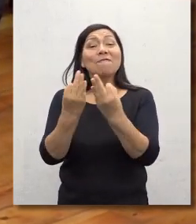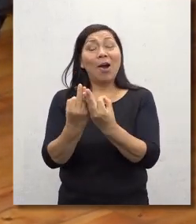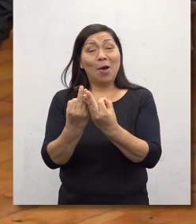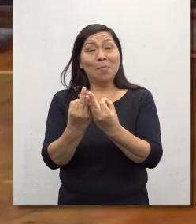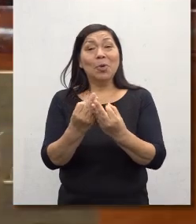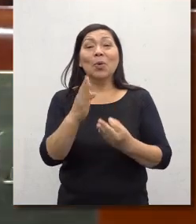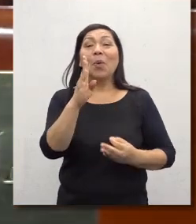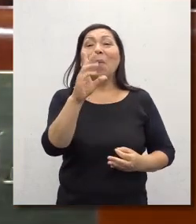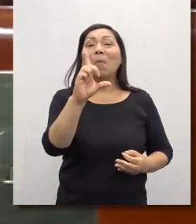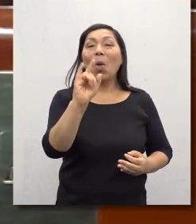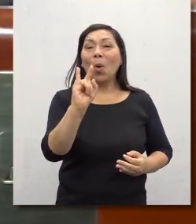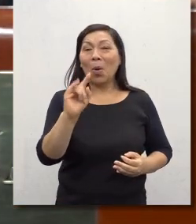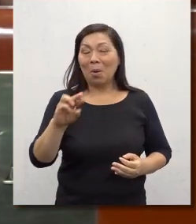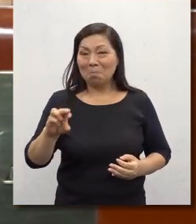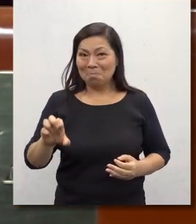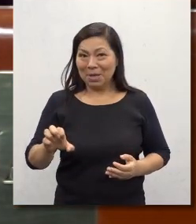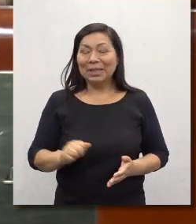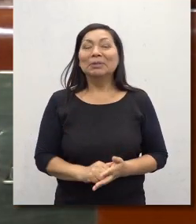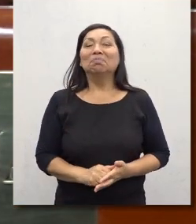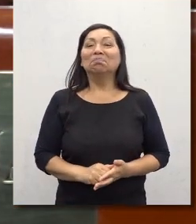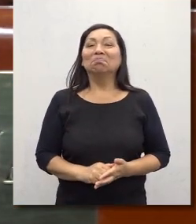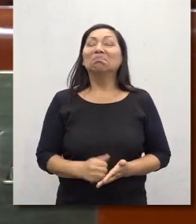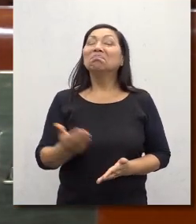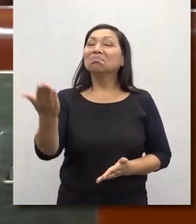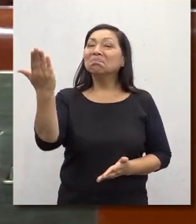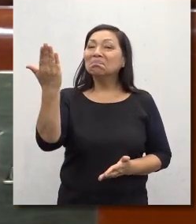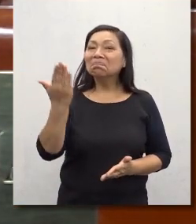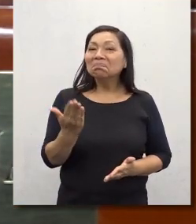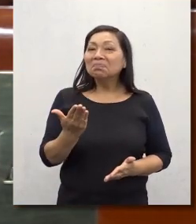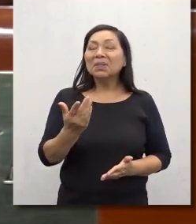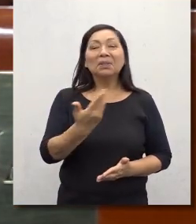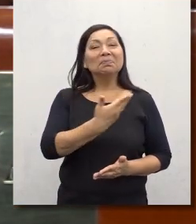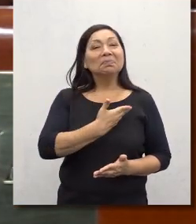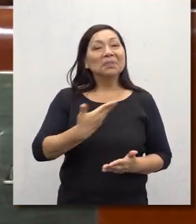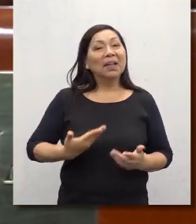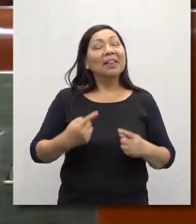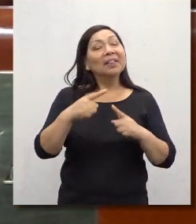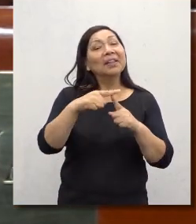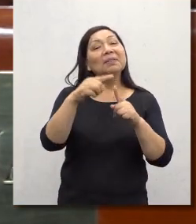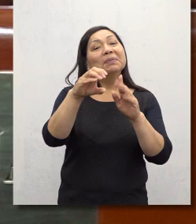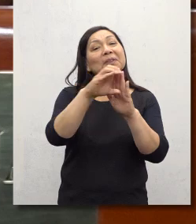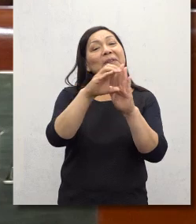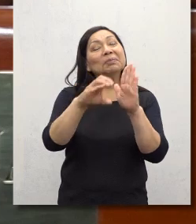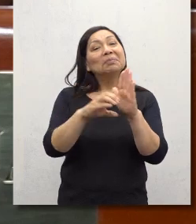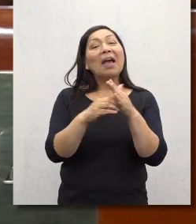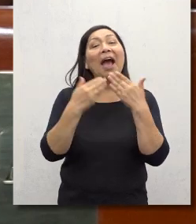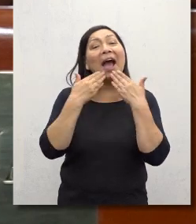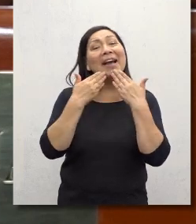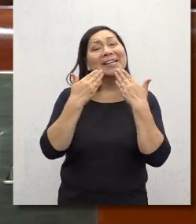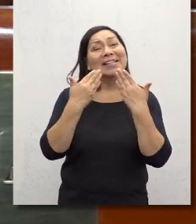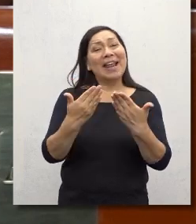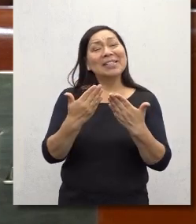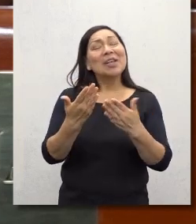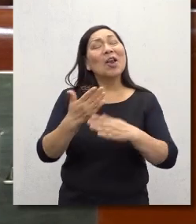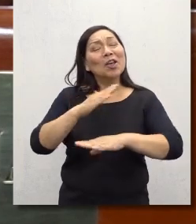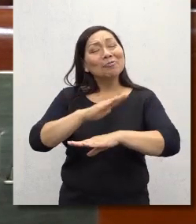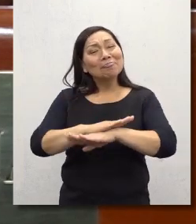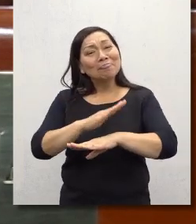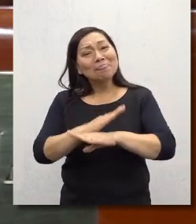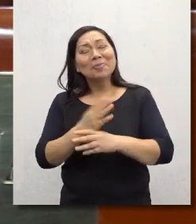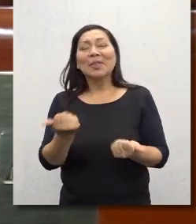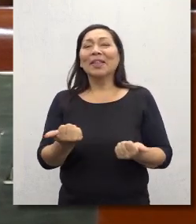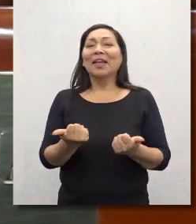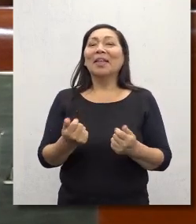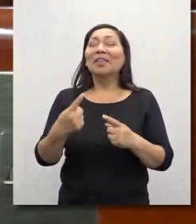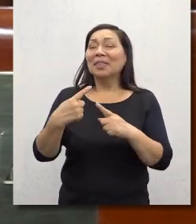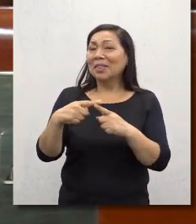del doctor Blume. Dios me hizo llegar a la presidencia del Tribunal Constitucional gracias a la generosidad de